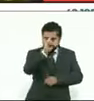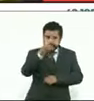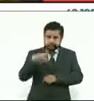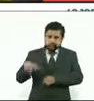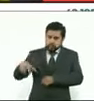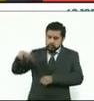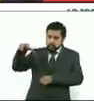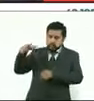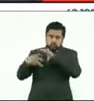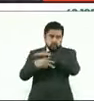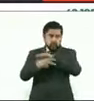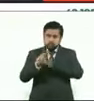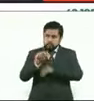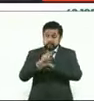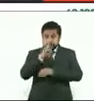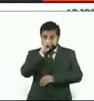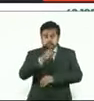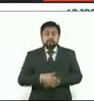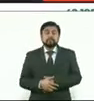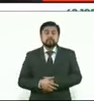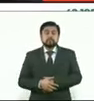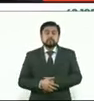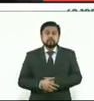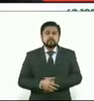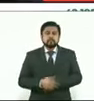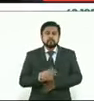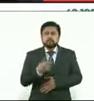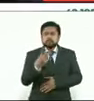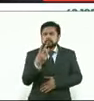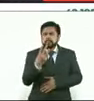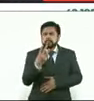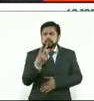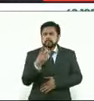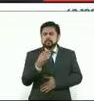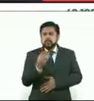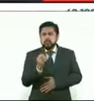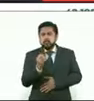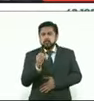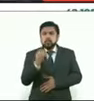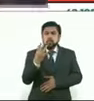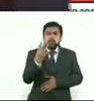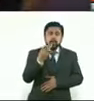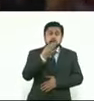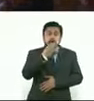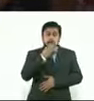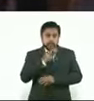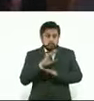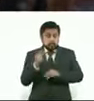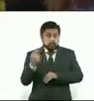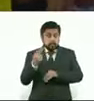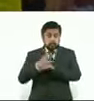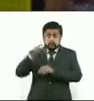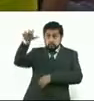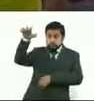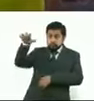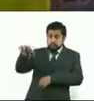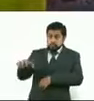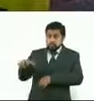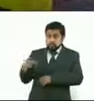que atención, estamos a 3-4 minutos para que desciendan, por favor, los drones que están en este